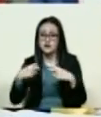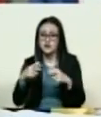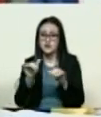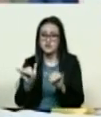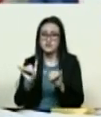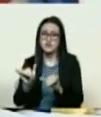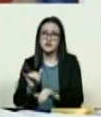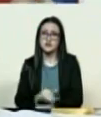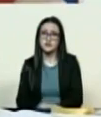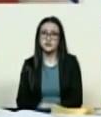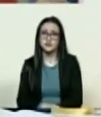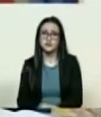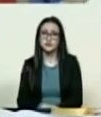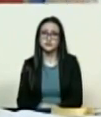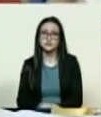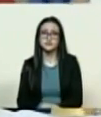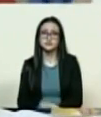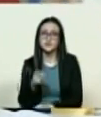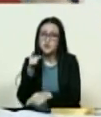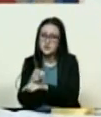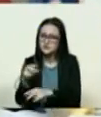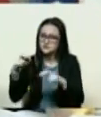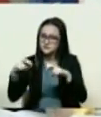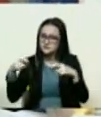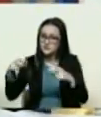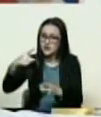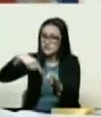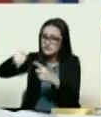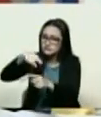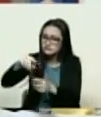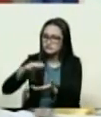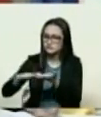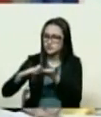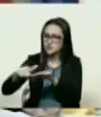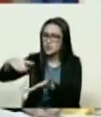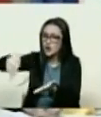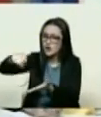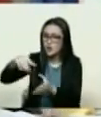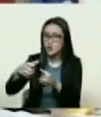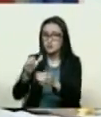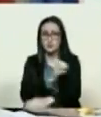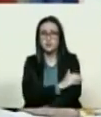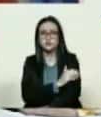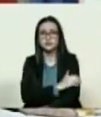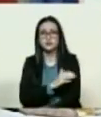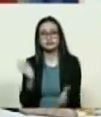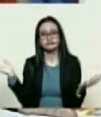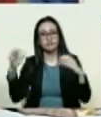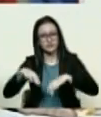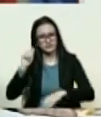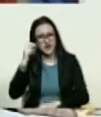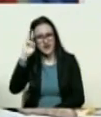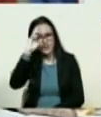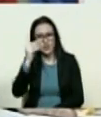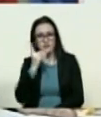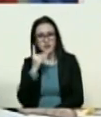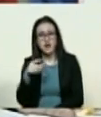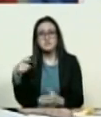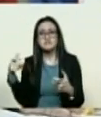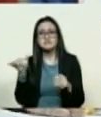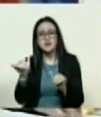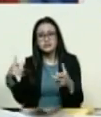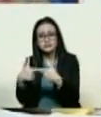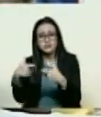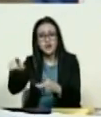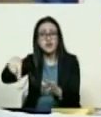mesa de diálogo, que los obligue a sentarse entre ellos. ¿Por qué se cae lo de República Dominicana? Por la pelea entre ellos.